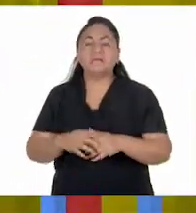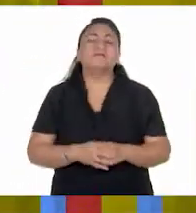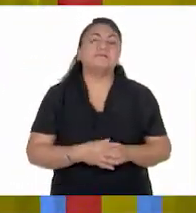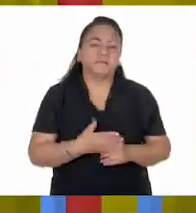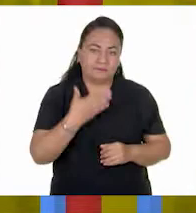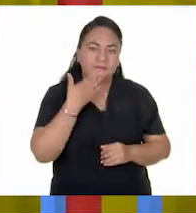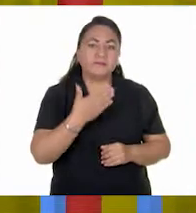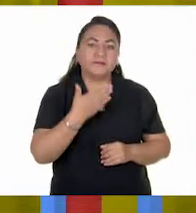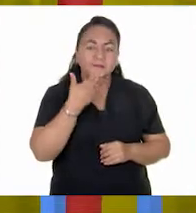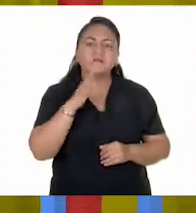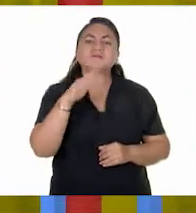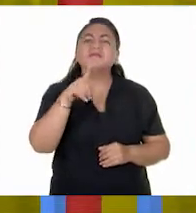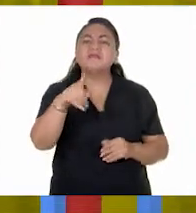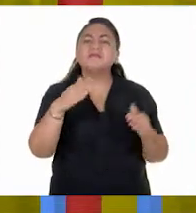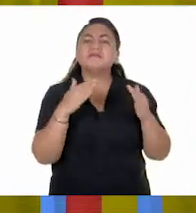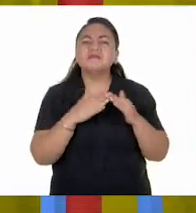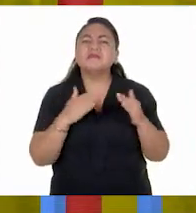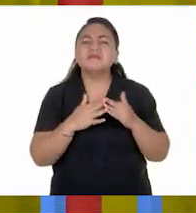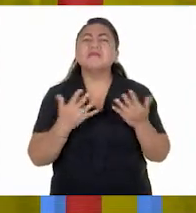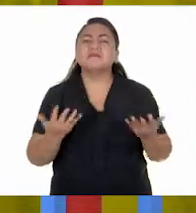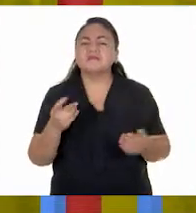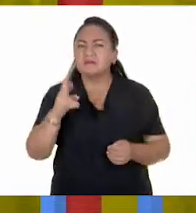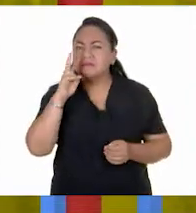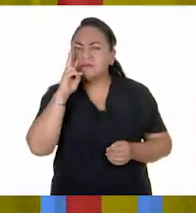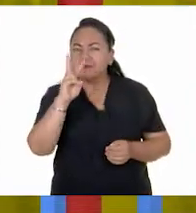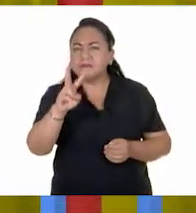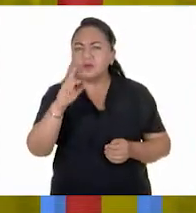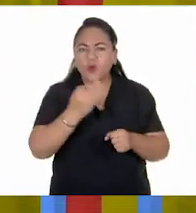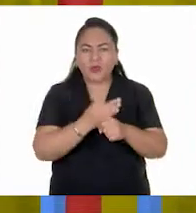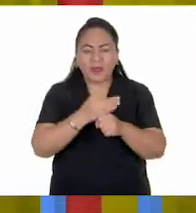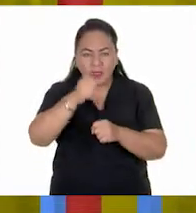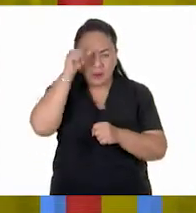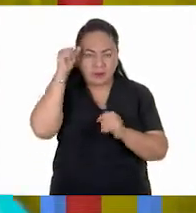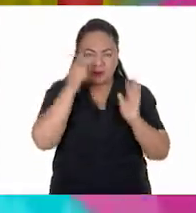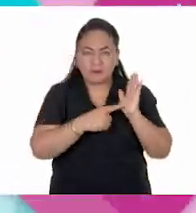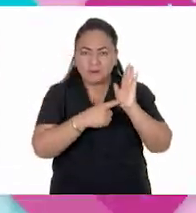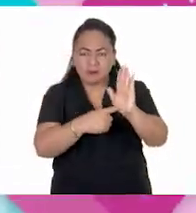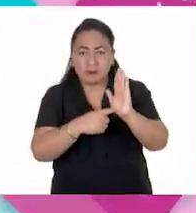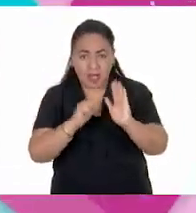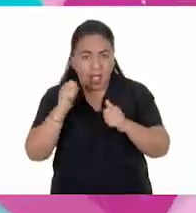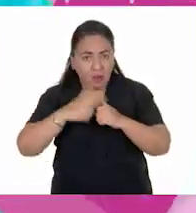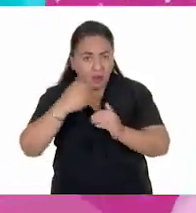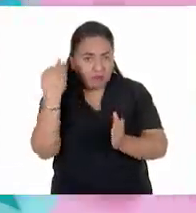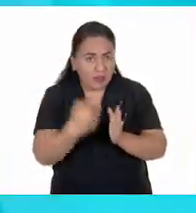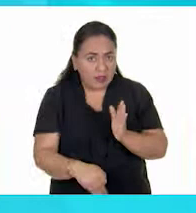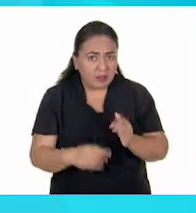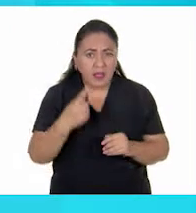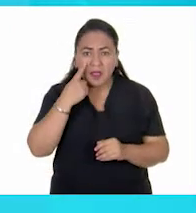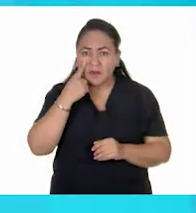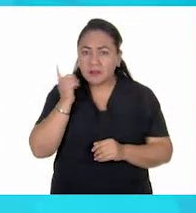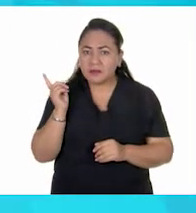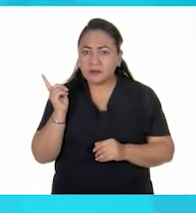casa, ¿qué observan con el croquis que nos presentó Axel? ¿Le falta algo?